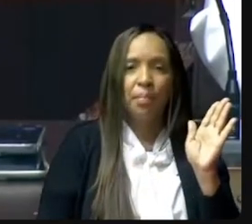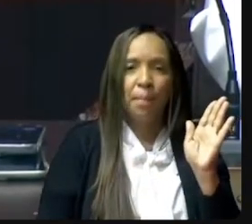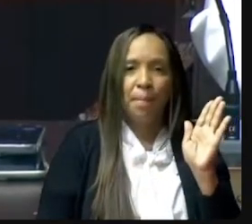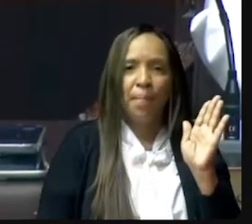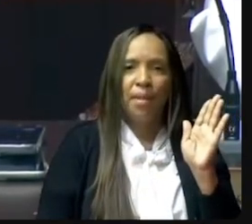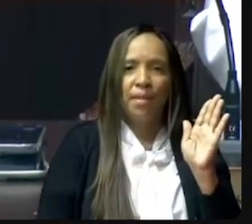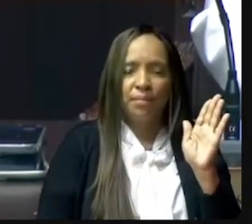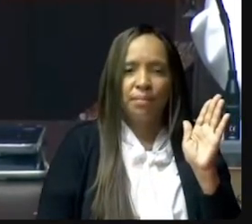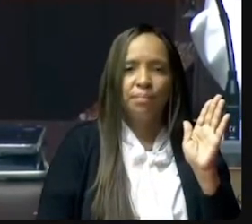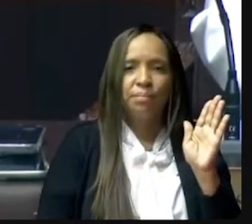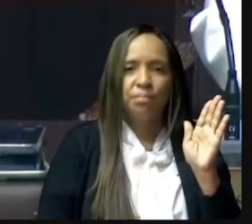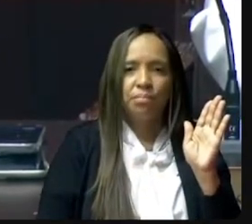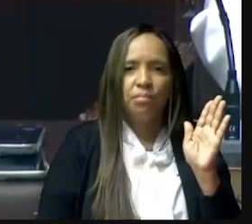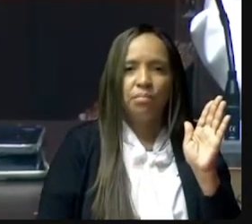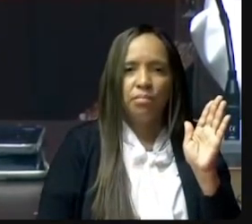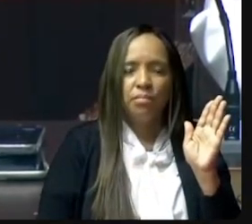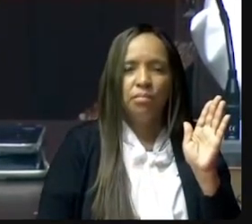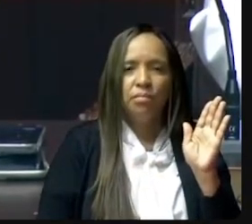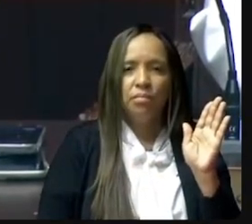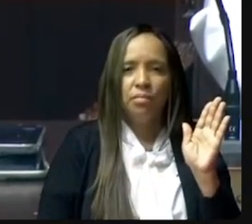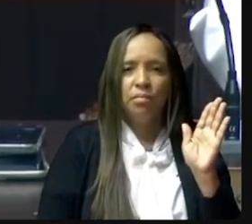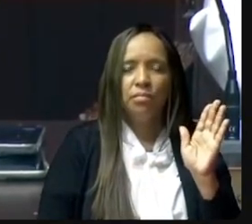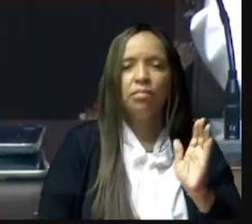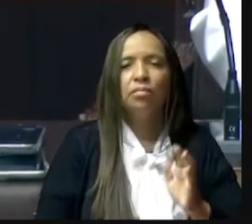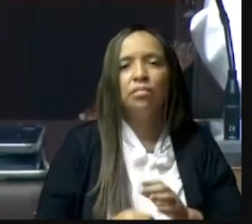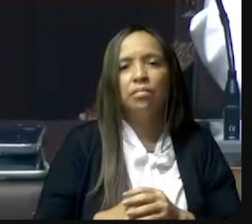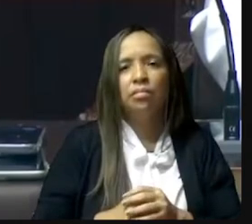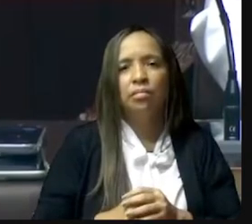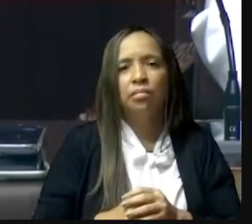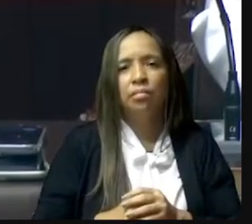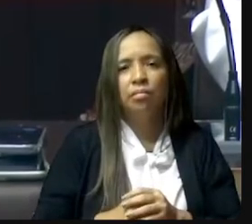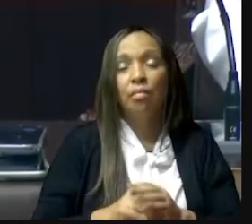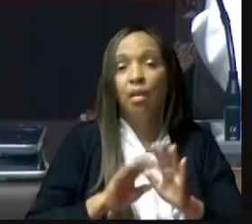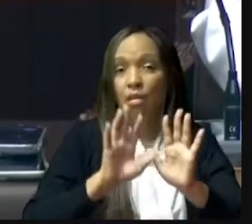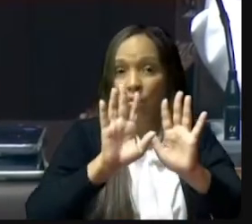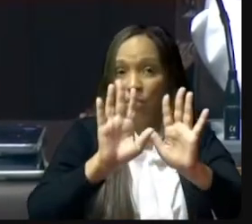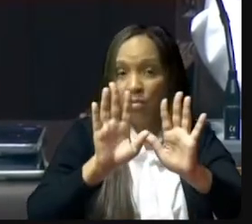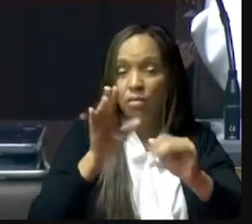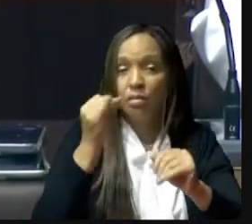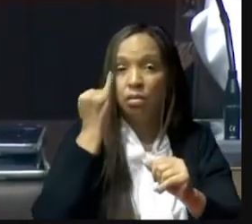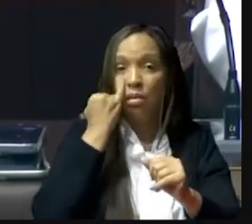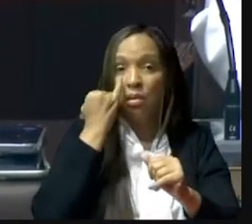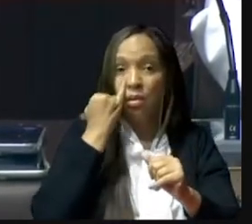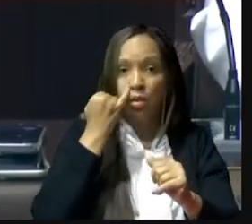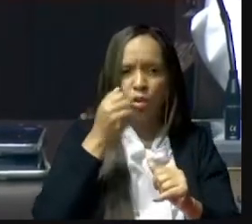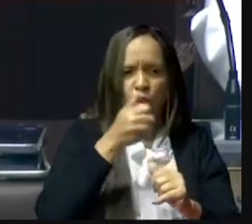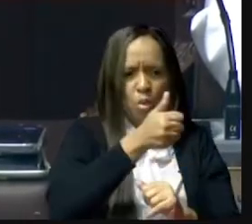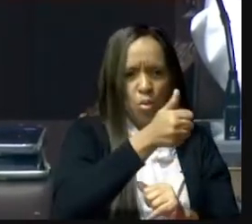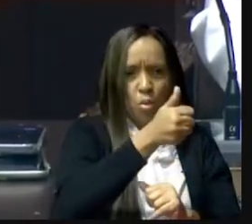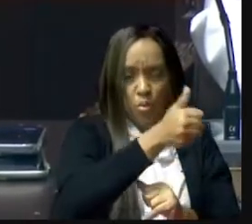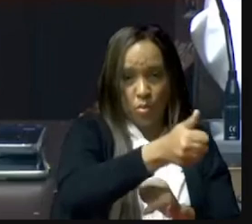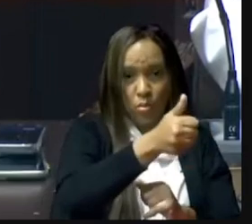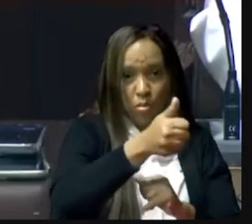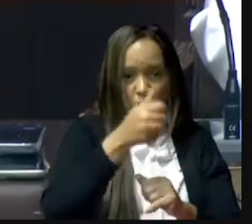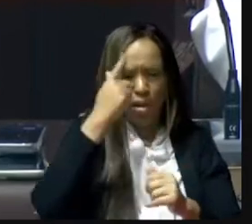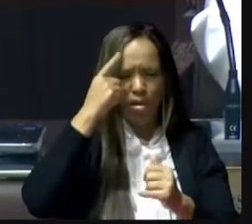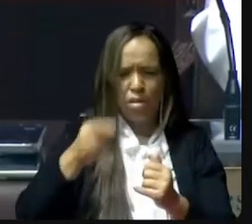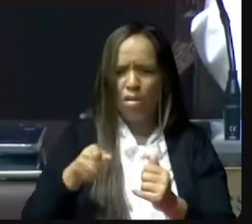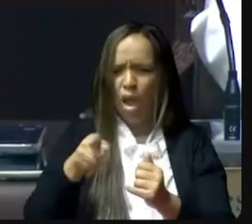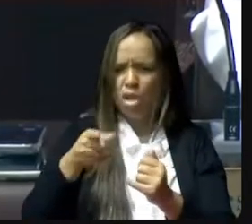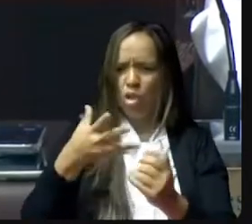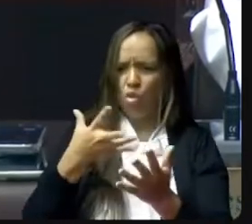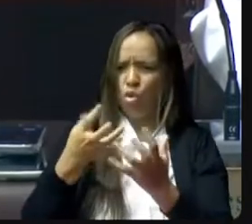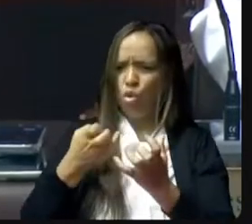No necesariamente quiere decir que ya usted es miembro porque en la comisión